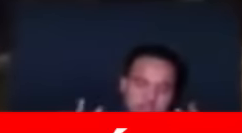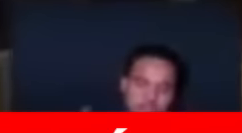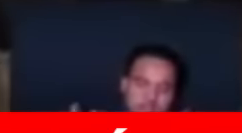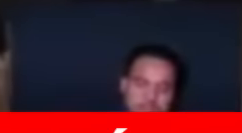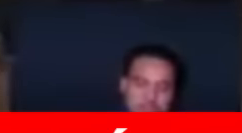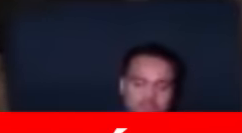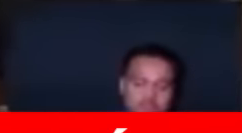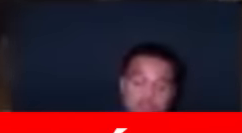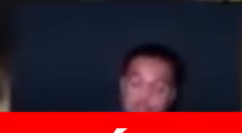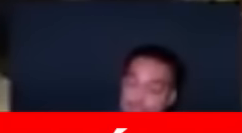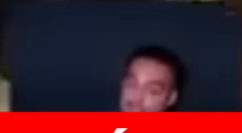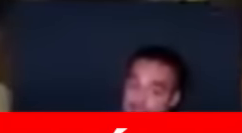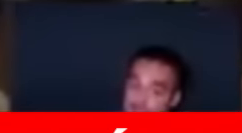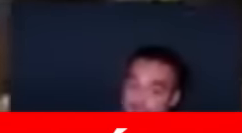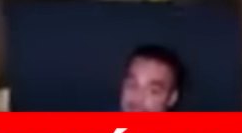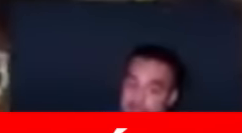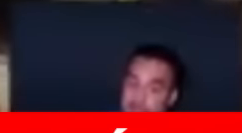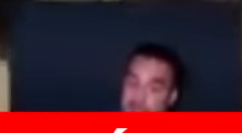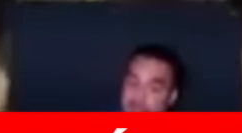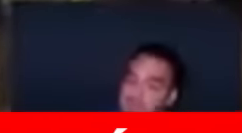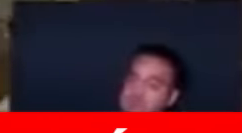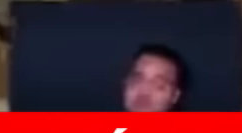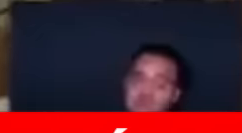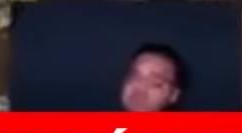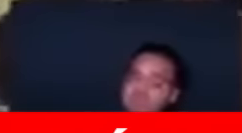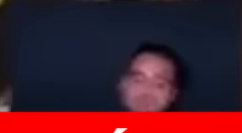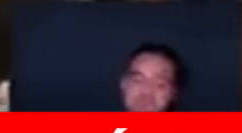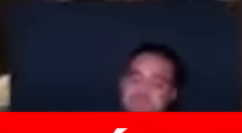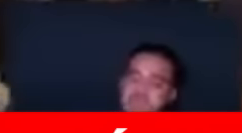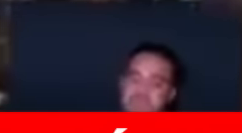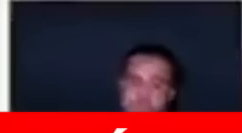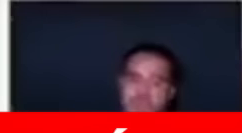Y debes estar tranquila,